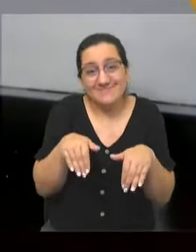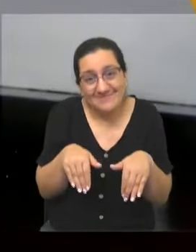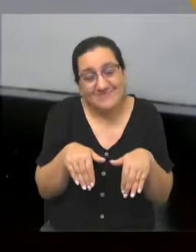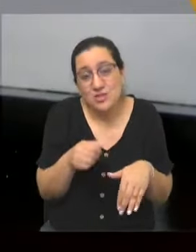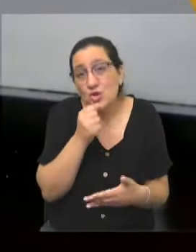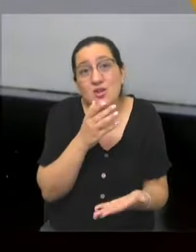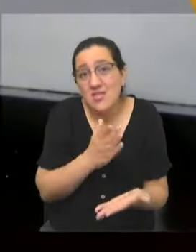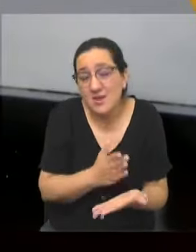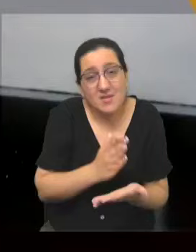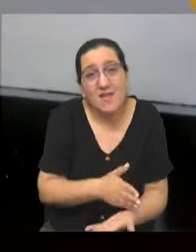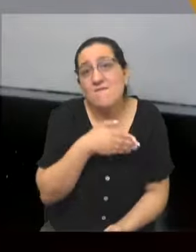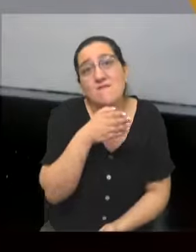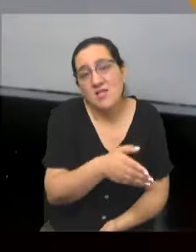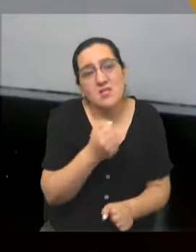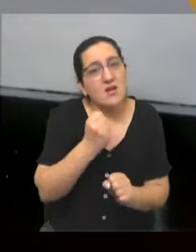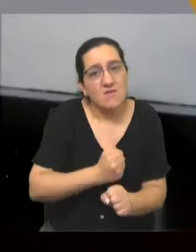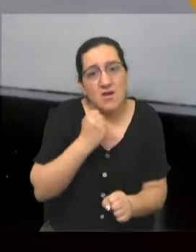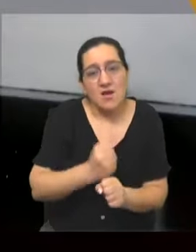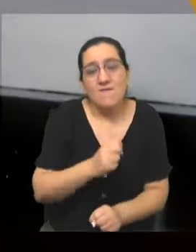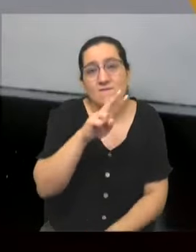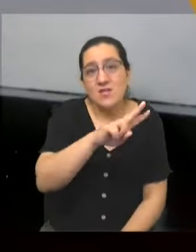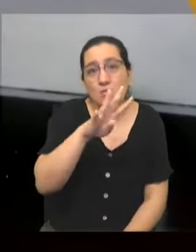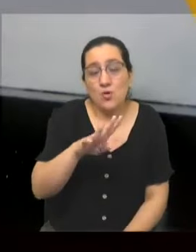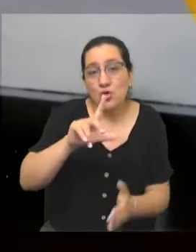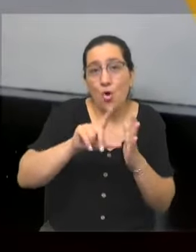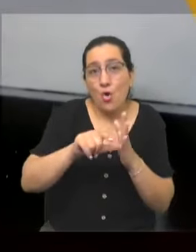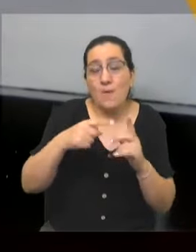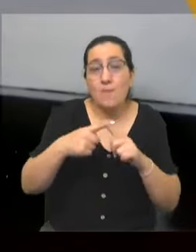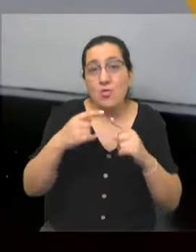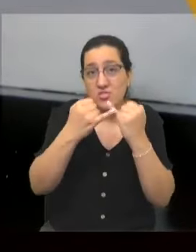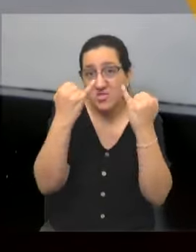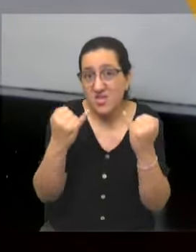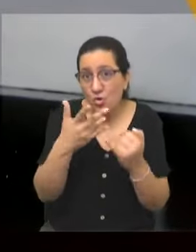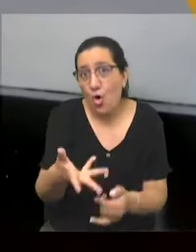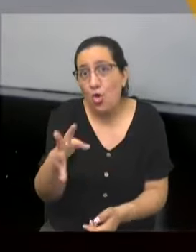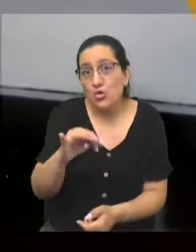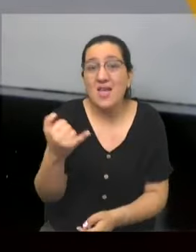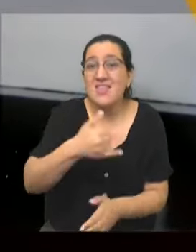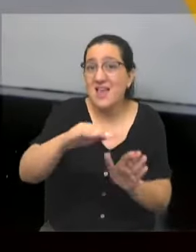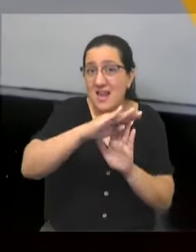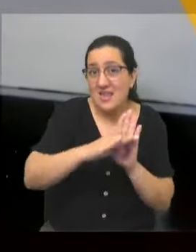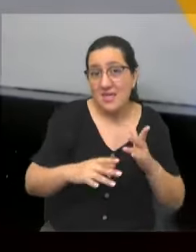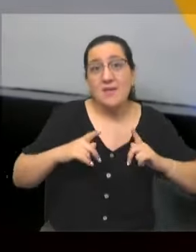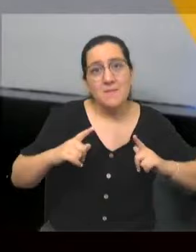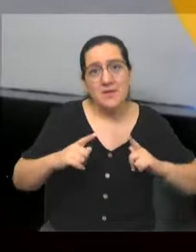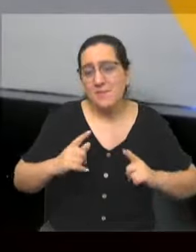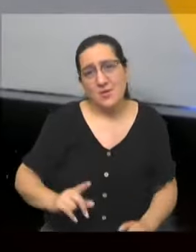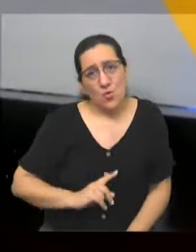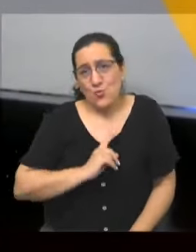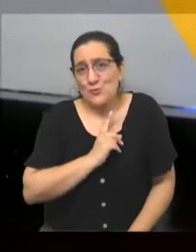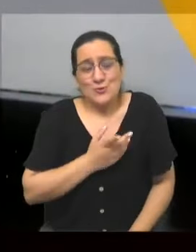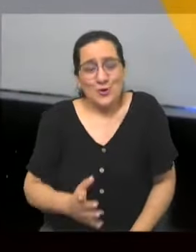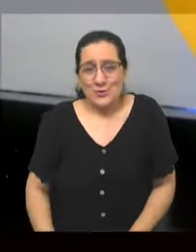solidariamente, honorariamente, trabajan 24 horas al día, 365 días al año, y hay lista de espera. Es una de las cosas que me tiene más orgulloso de este